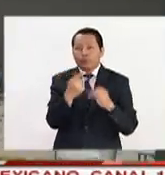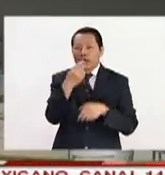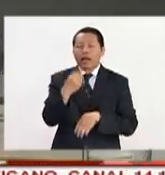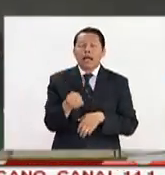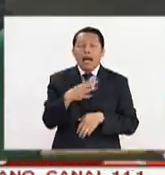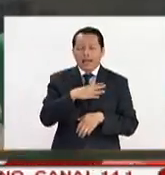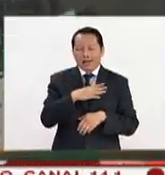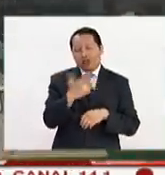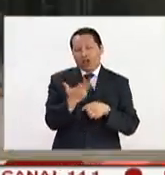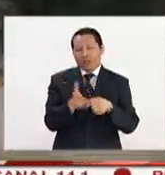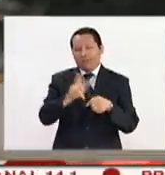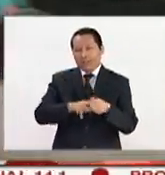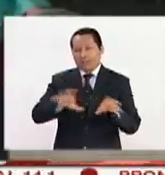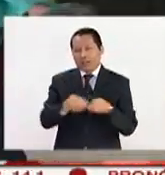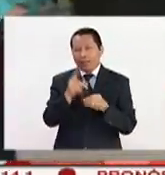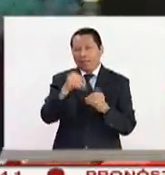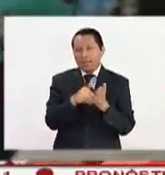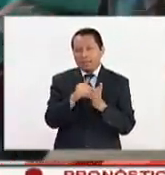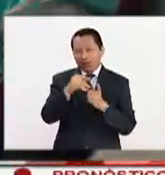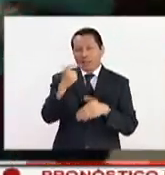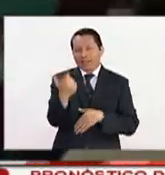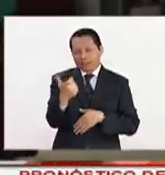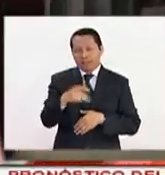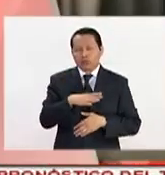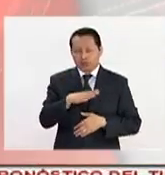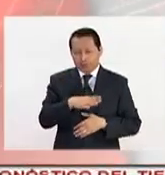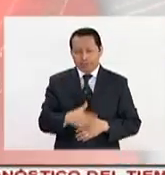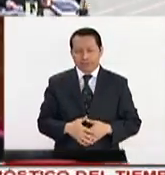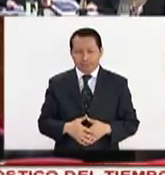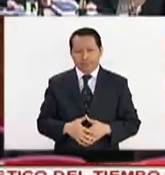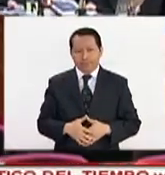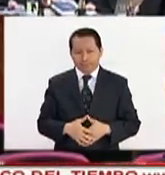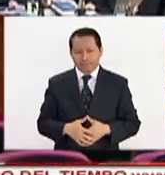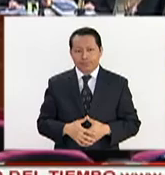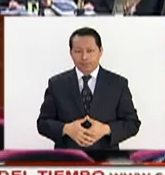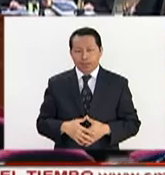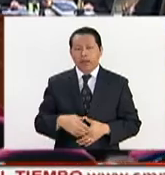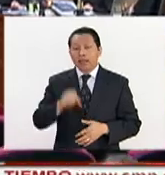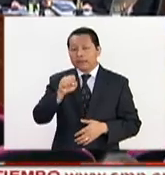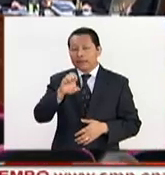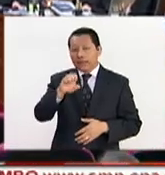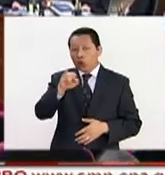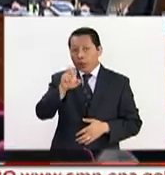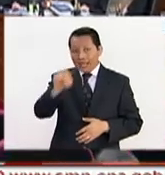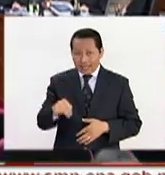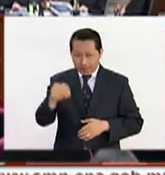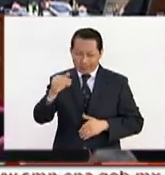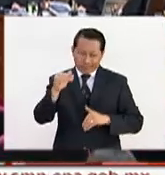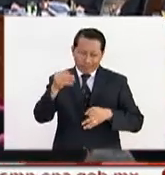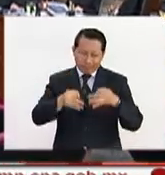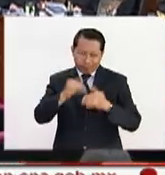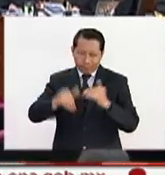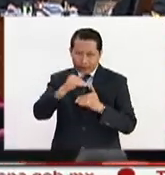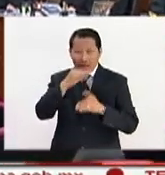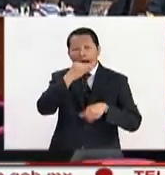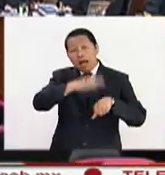los hospitales ascienden a 1,000 millones de pesos. La Suprema Corte de Justicia de la Nación notificó al delegado de la